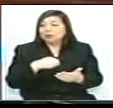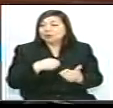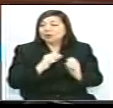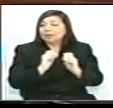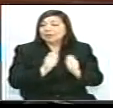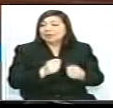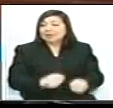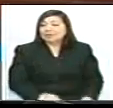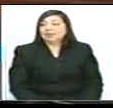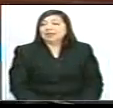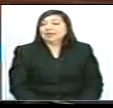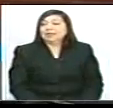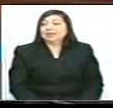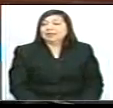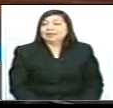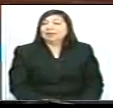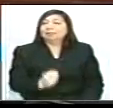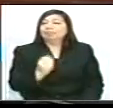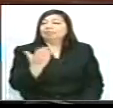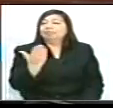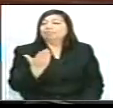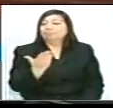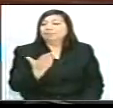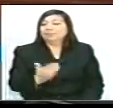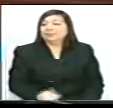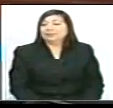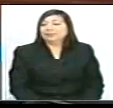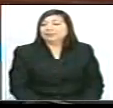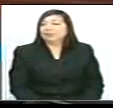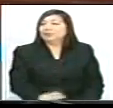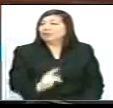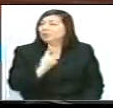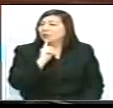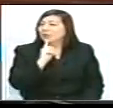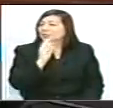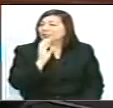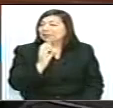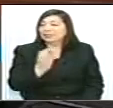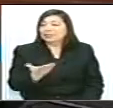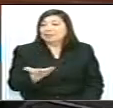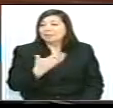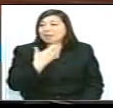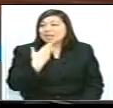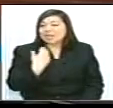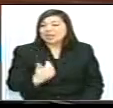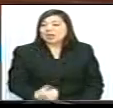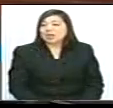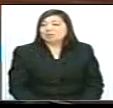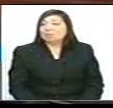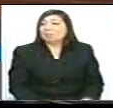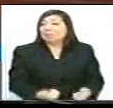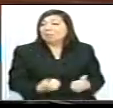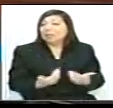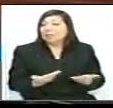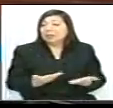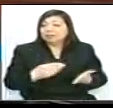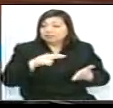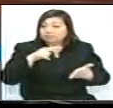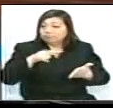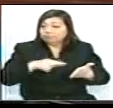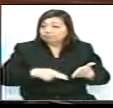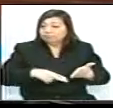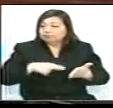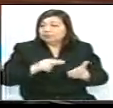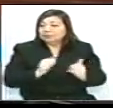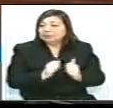dando respuesta a un dictado. Y creo que eso no es lo más conveniente. Así que me parece bien que se revise la